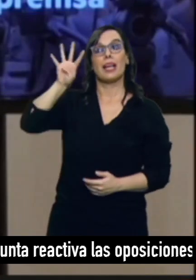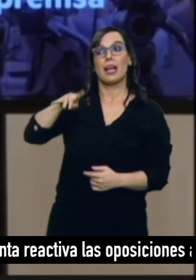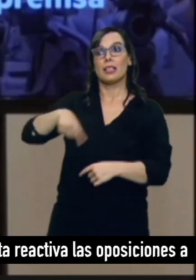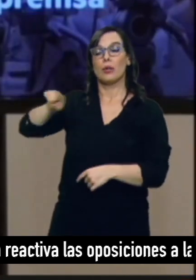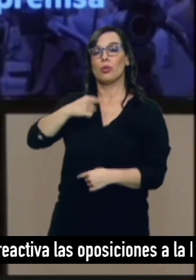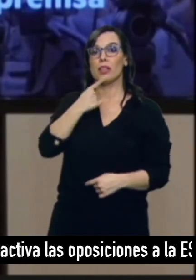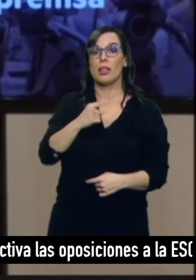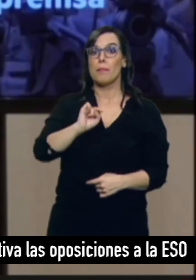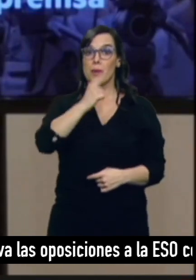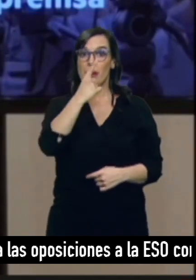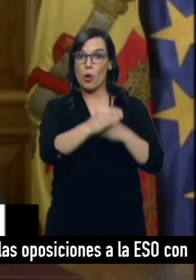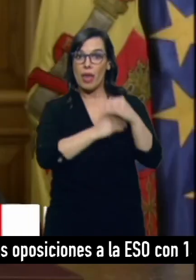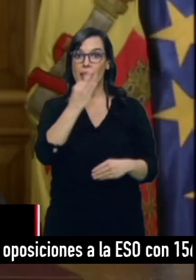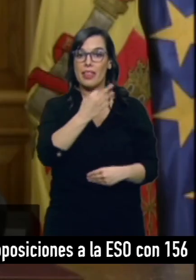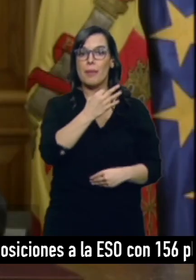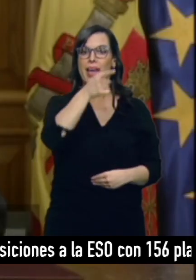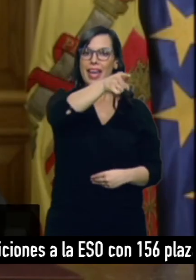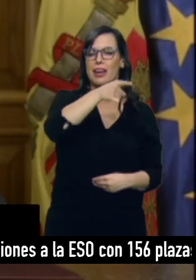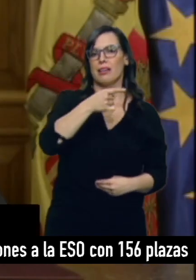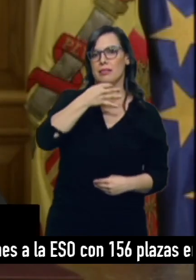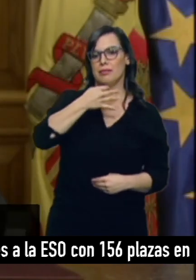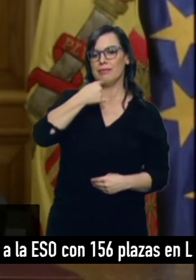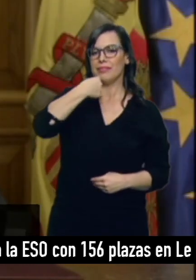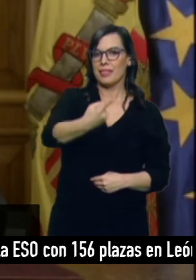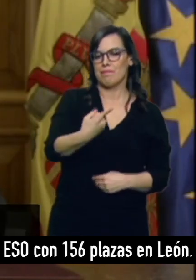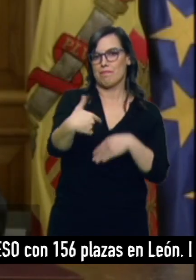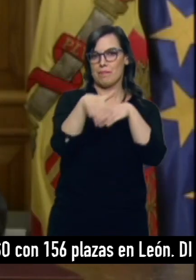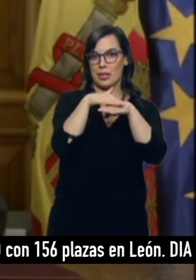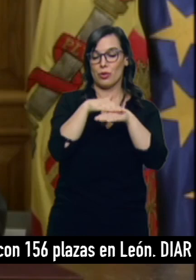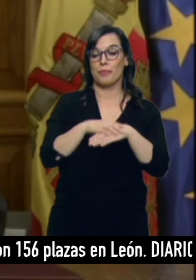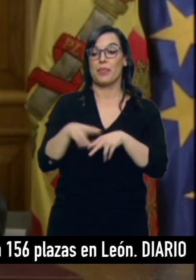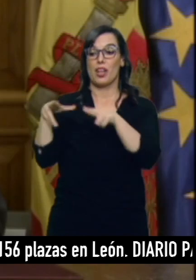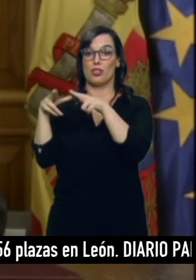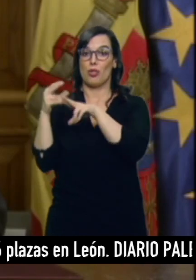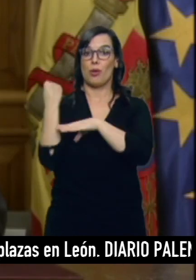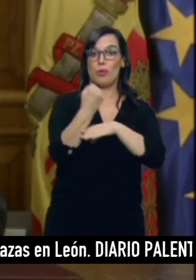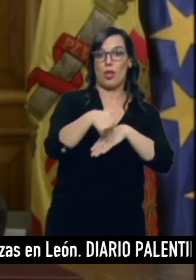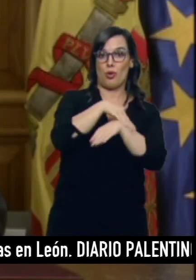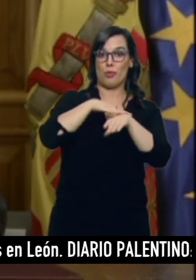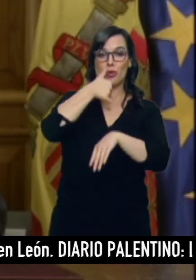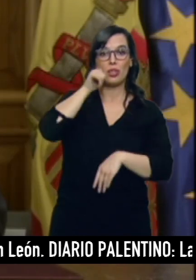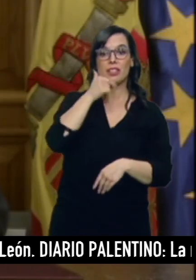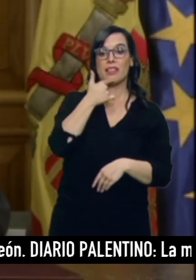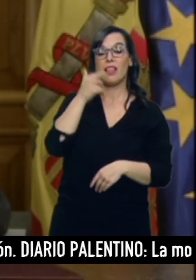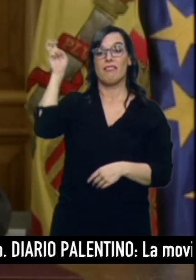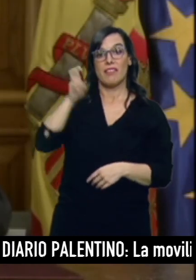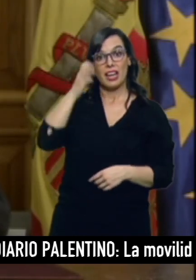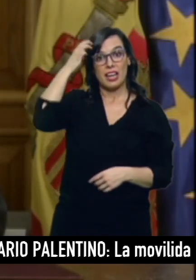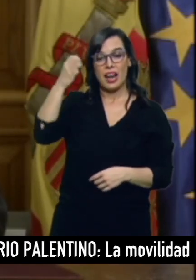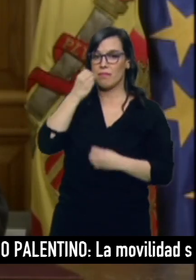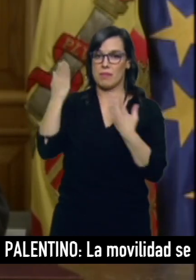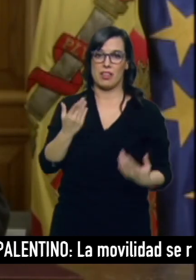que hacer es pedir perdón. Los socios de investidura del Ejecutivo siguen remarcando que la presencia del rey no es bienvenida.